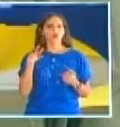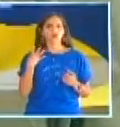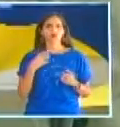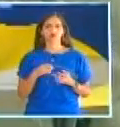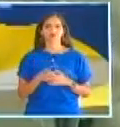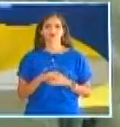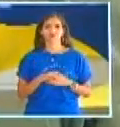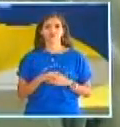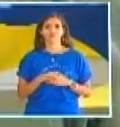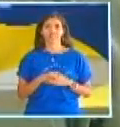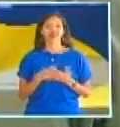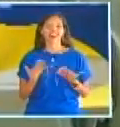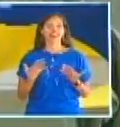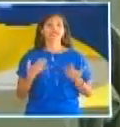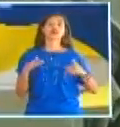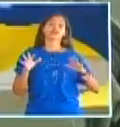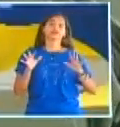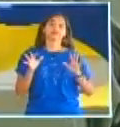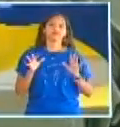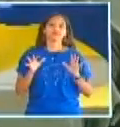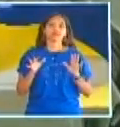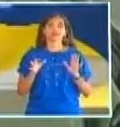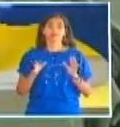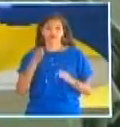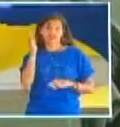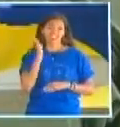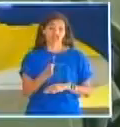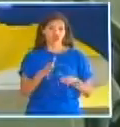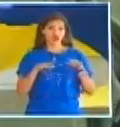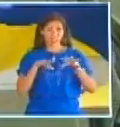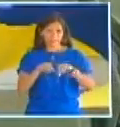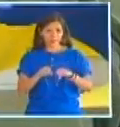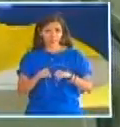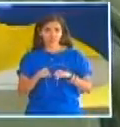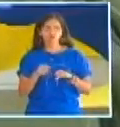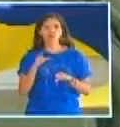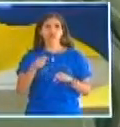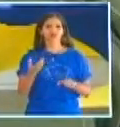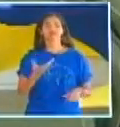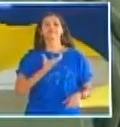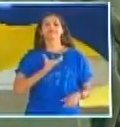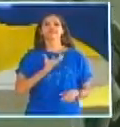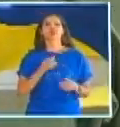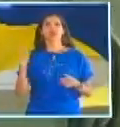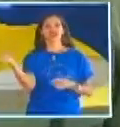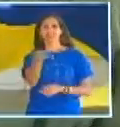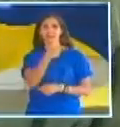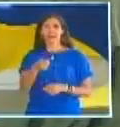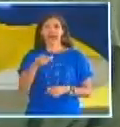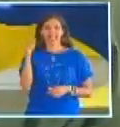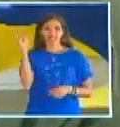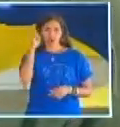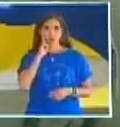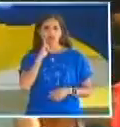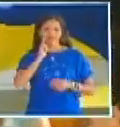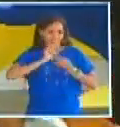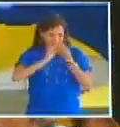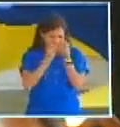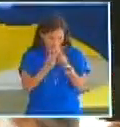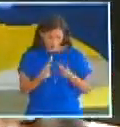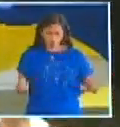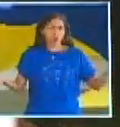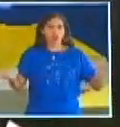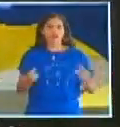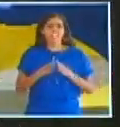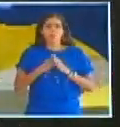la pretendida sanción del imperialismo, llévelo como una medalla. Y con la espada de Bolívar se disuelva todo el intento